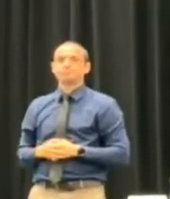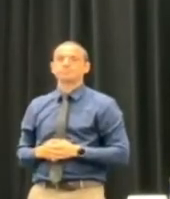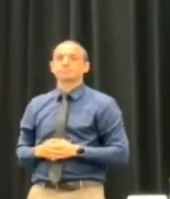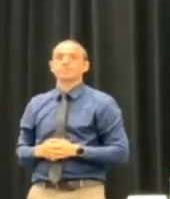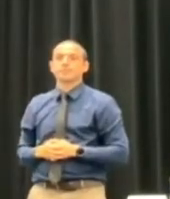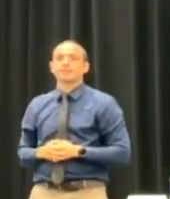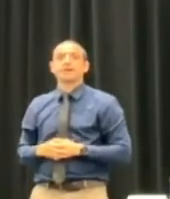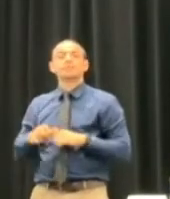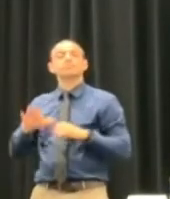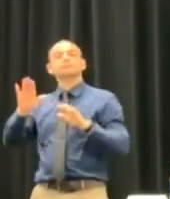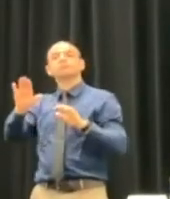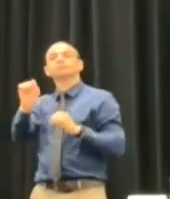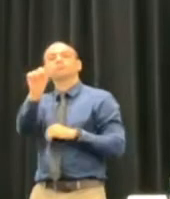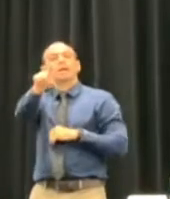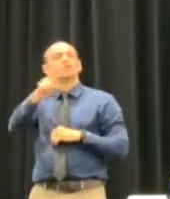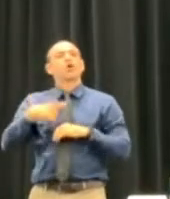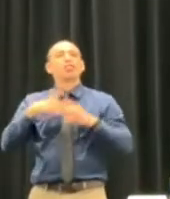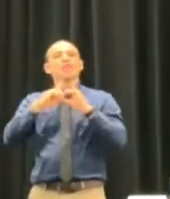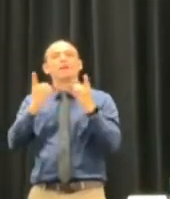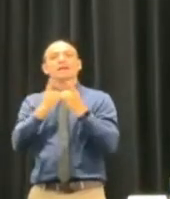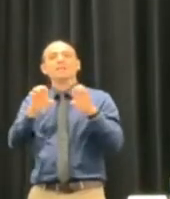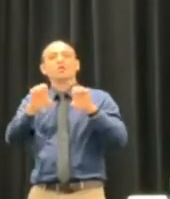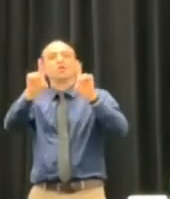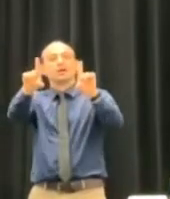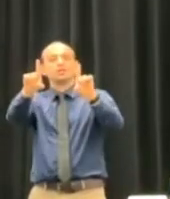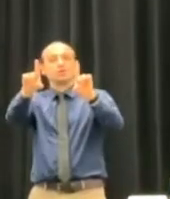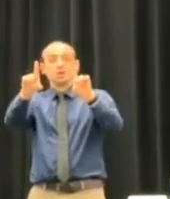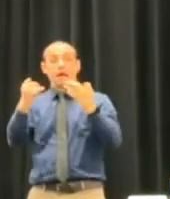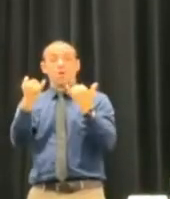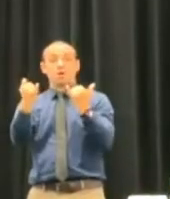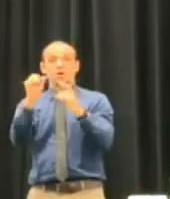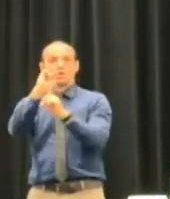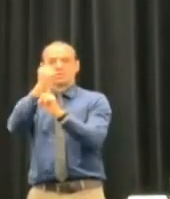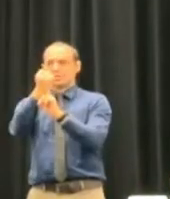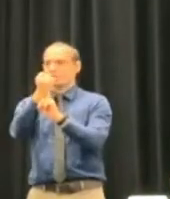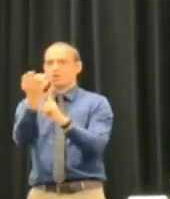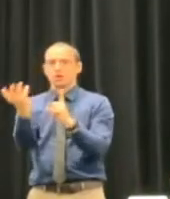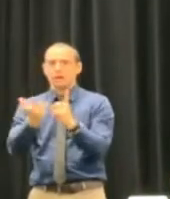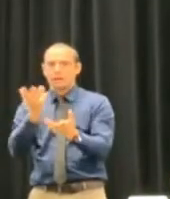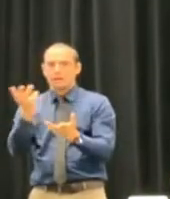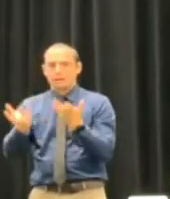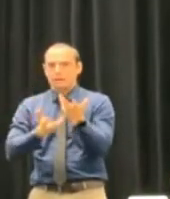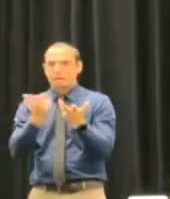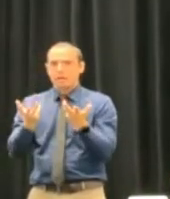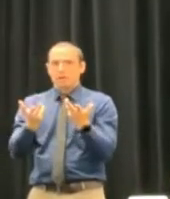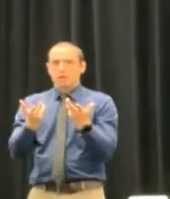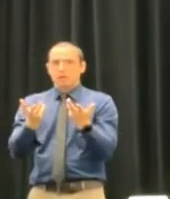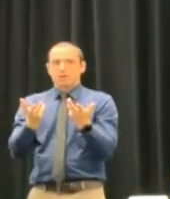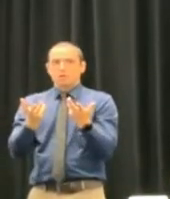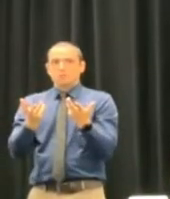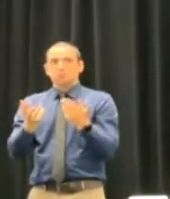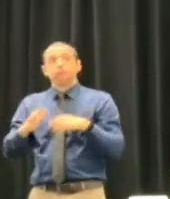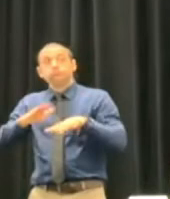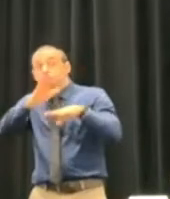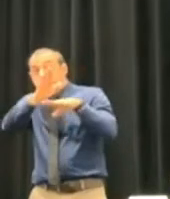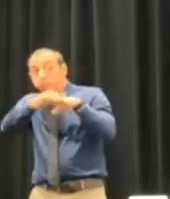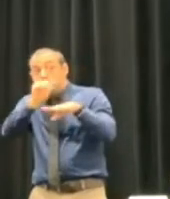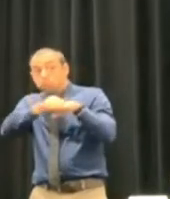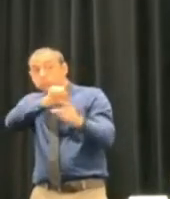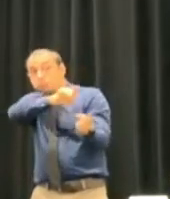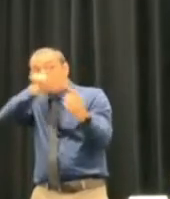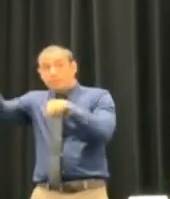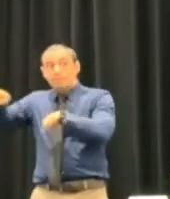se está dando la situación de empleados que se están llamando a que retornen para trabajo presencial